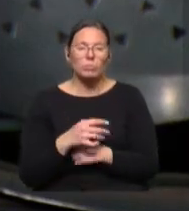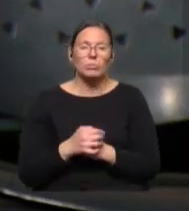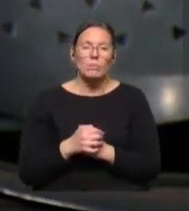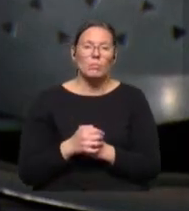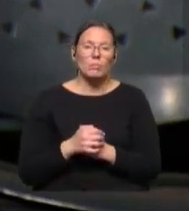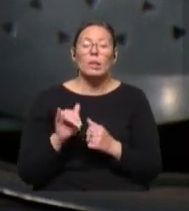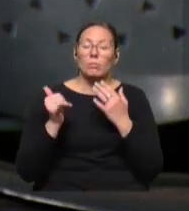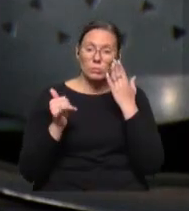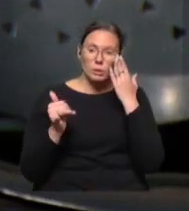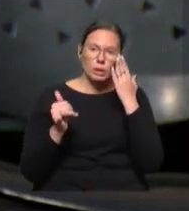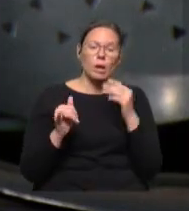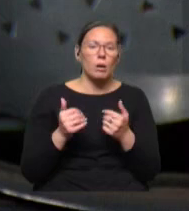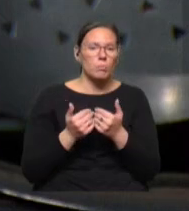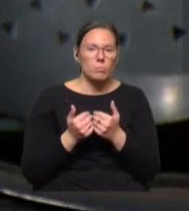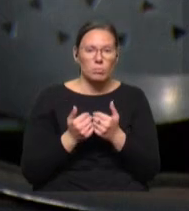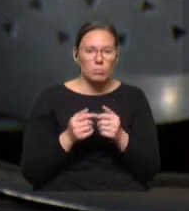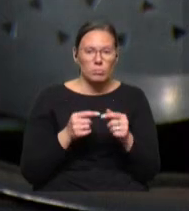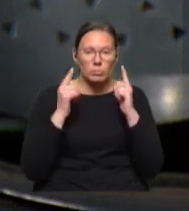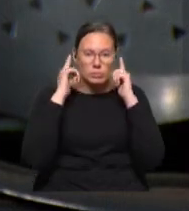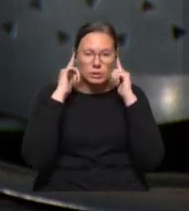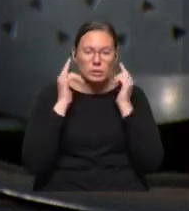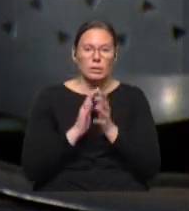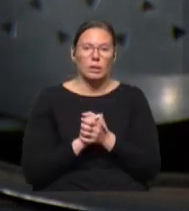Y sí, desde el primer momento tiene como una...